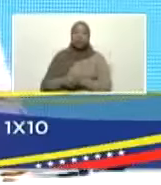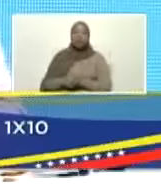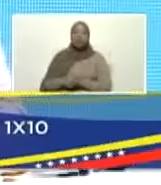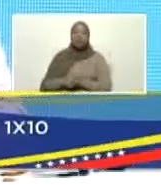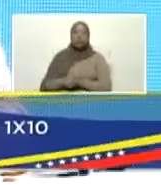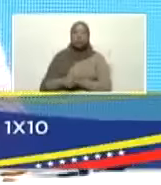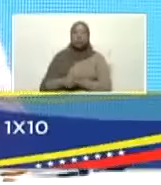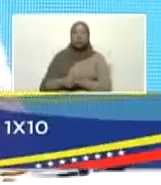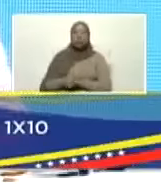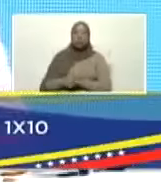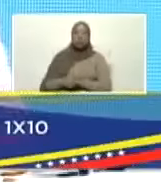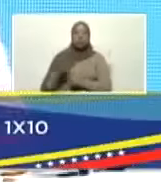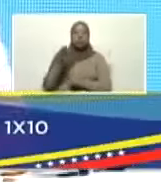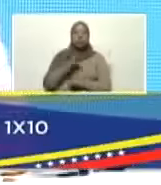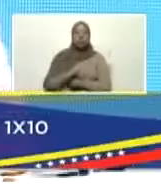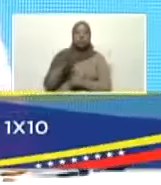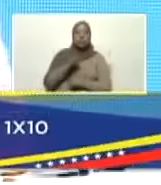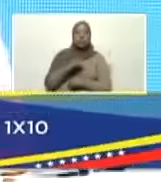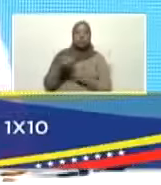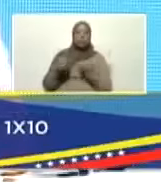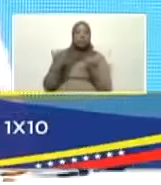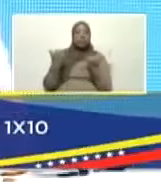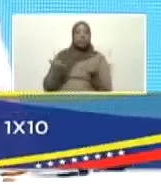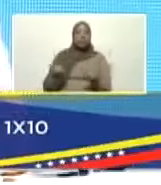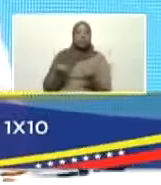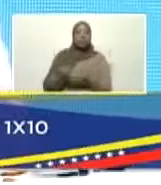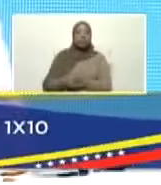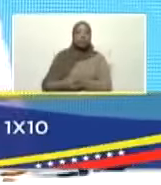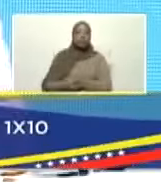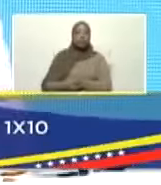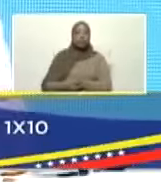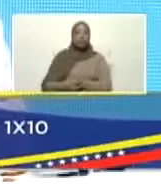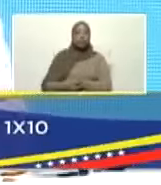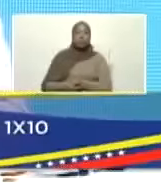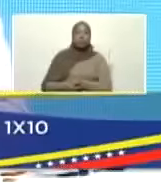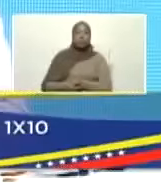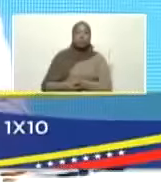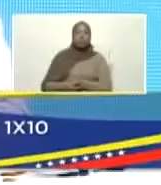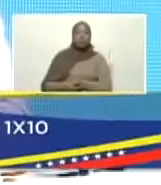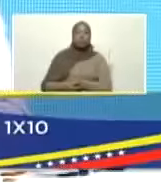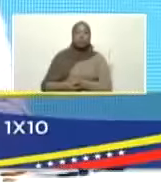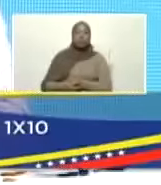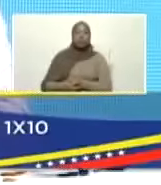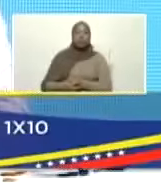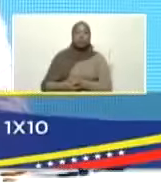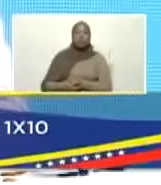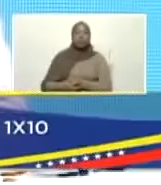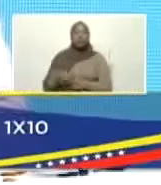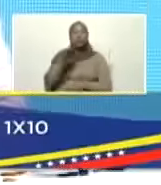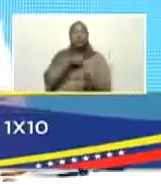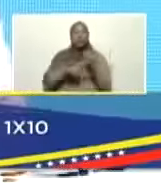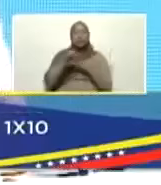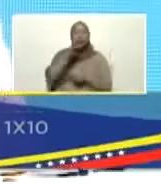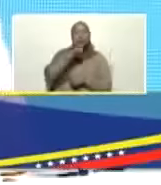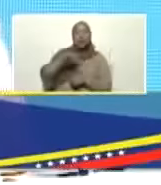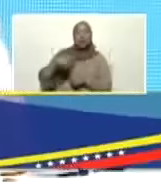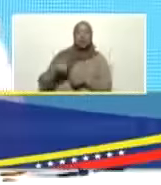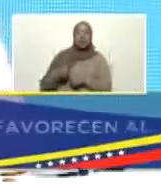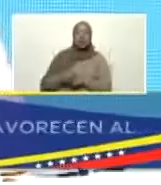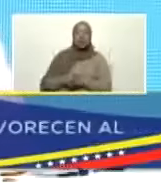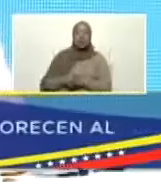en el fragor de la lucha, compartiendo con los humildes. ¿Dónde se ve eso? ¿En qué parte del mundo? En